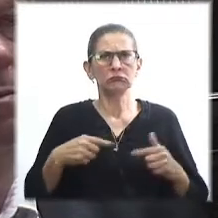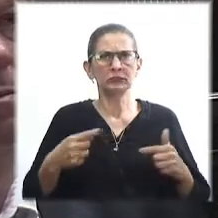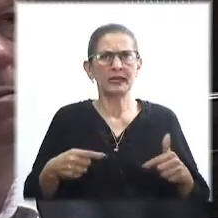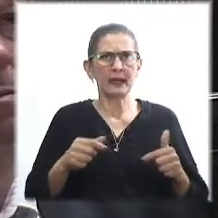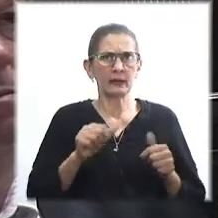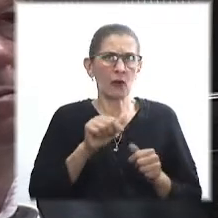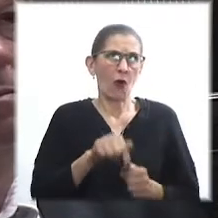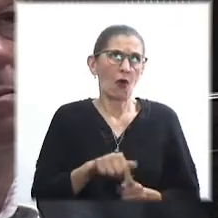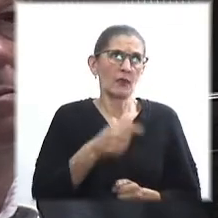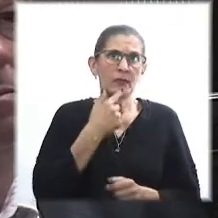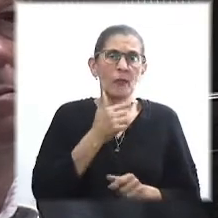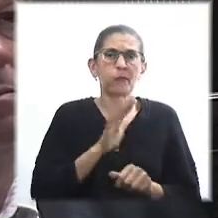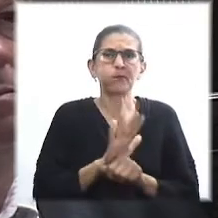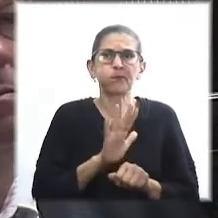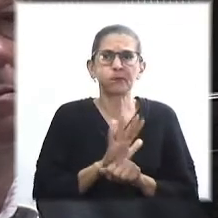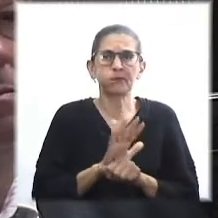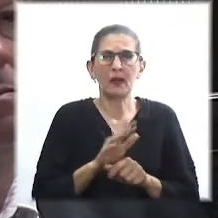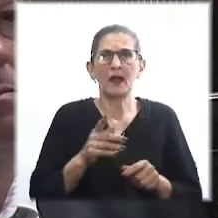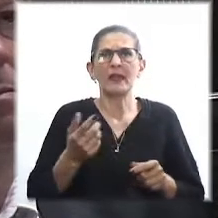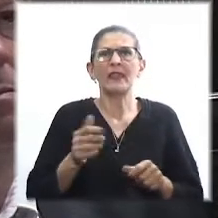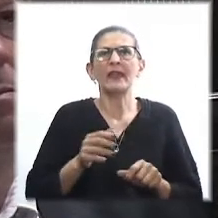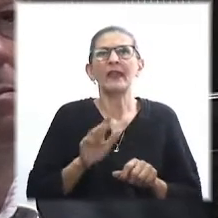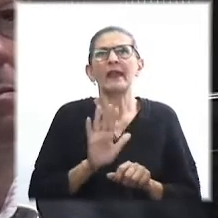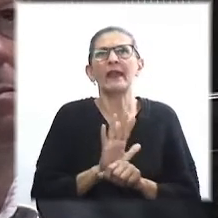que hoy sería, digamos, de cartoneros,